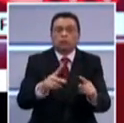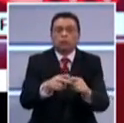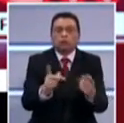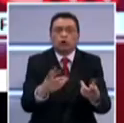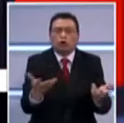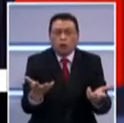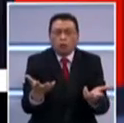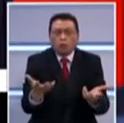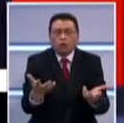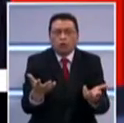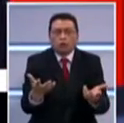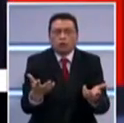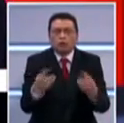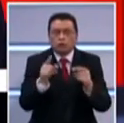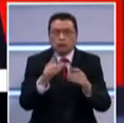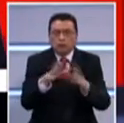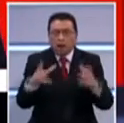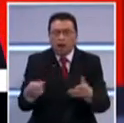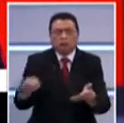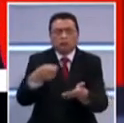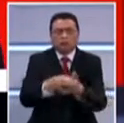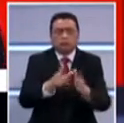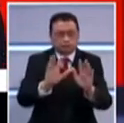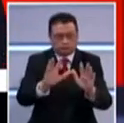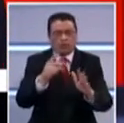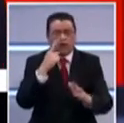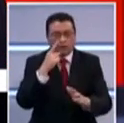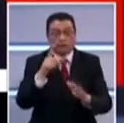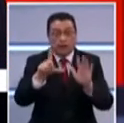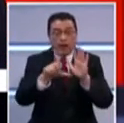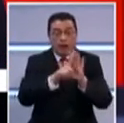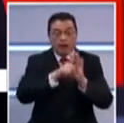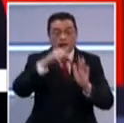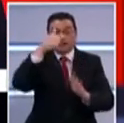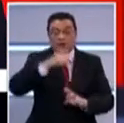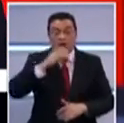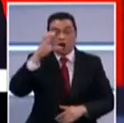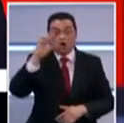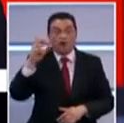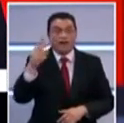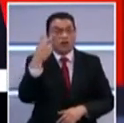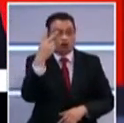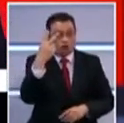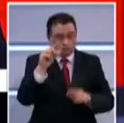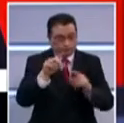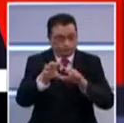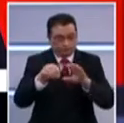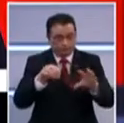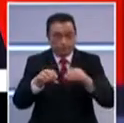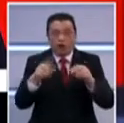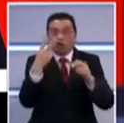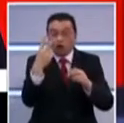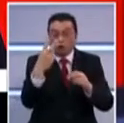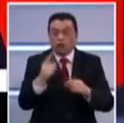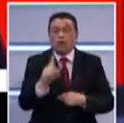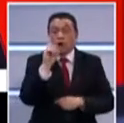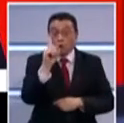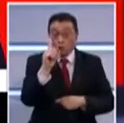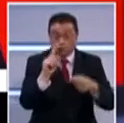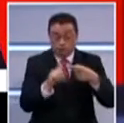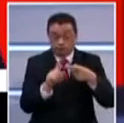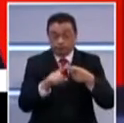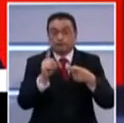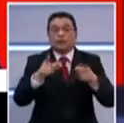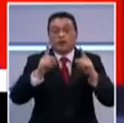cobre más dinero a veces se toca la ley reservada del cobre en dos aspectos uno y que primero hay que